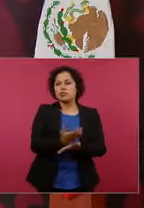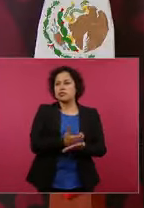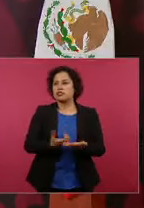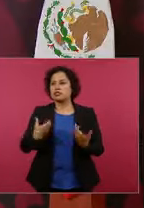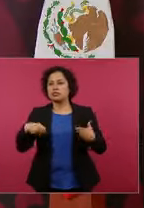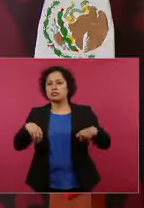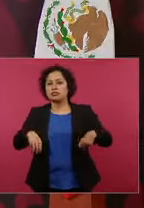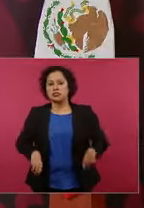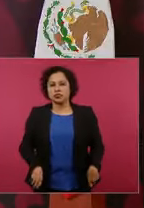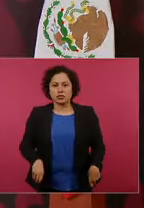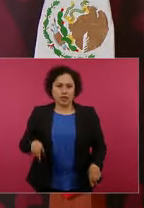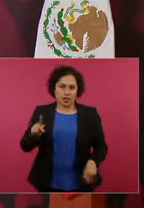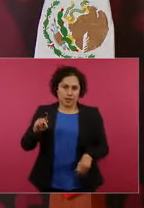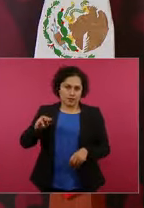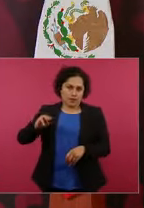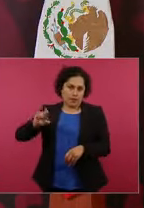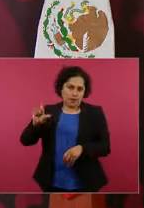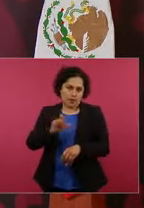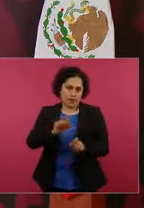que les daba Pemex.